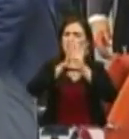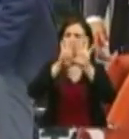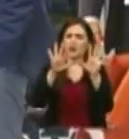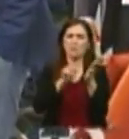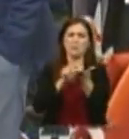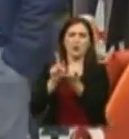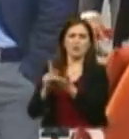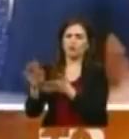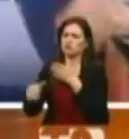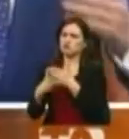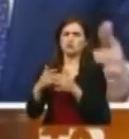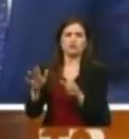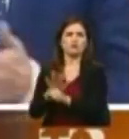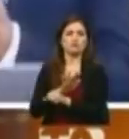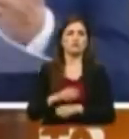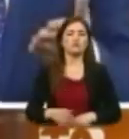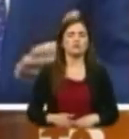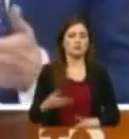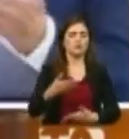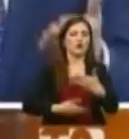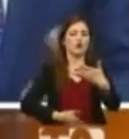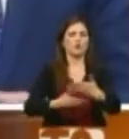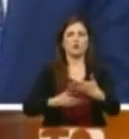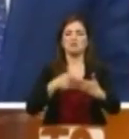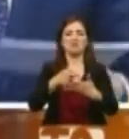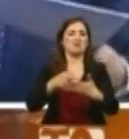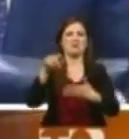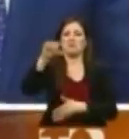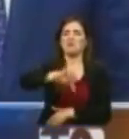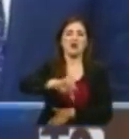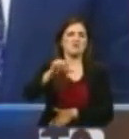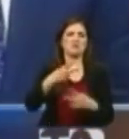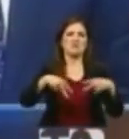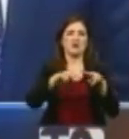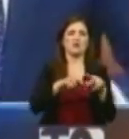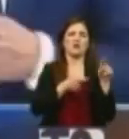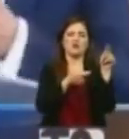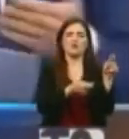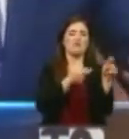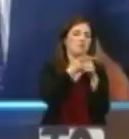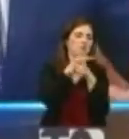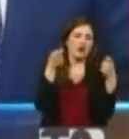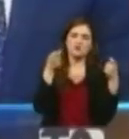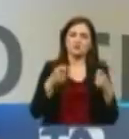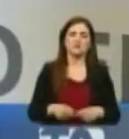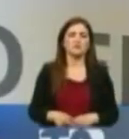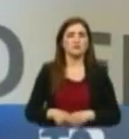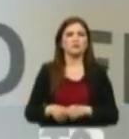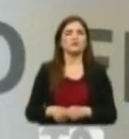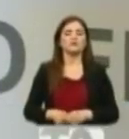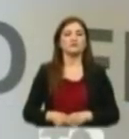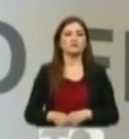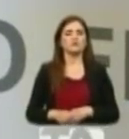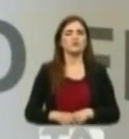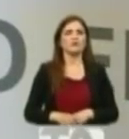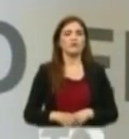sus pagos al día. Ese documento no tiene ninguna validez porque las cifras que allí se demostraron no eran verdaderas. No es la